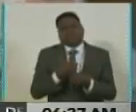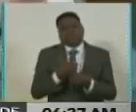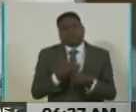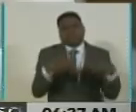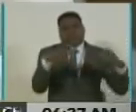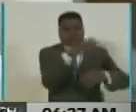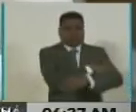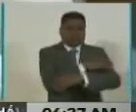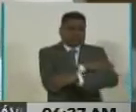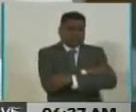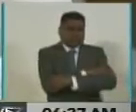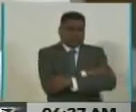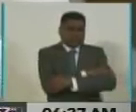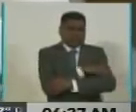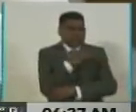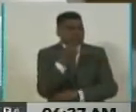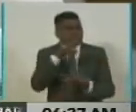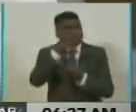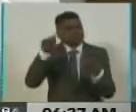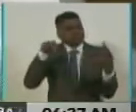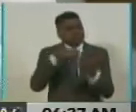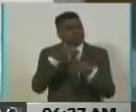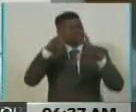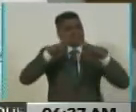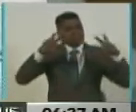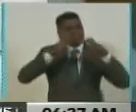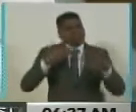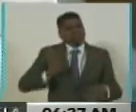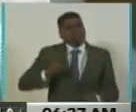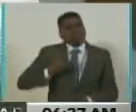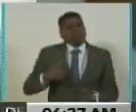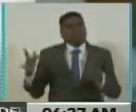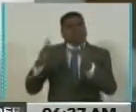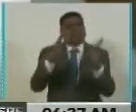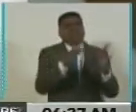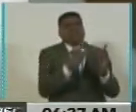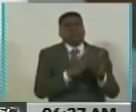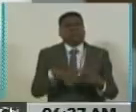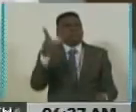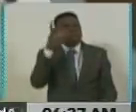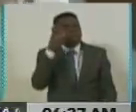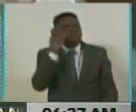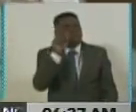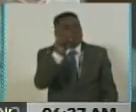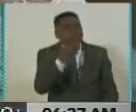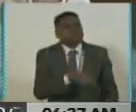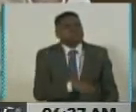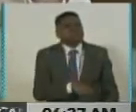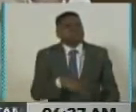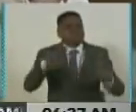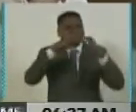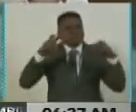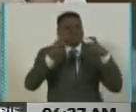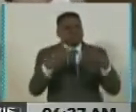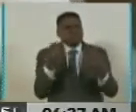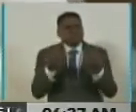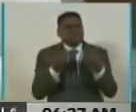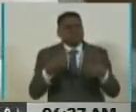como de la revolución? Eso es un análisis importante, sobre todo para esa conexión con el pueblo. Queremos escuchar y para que hagas el análisis